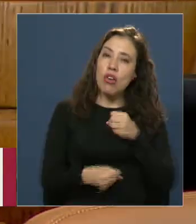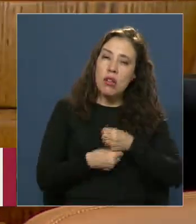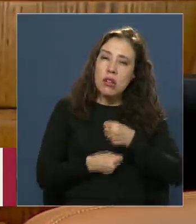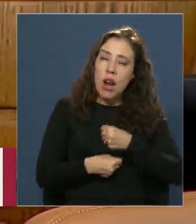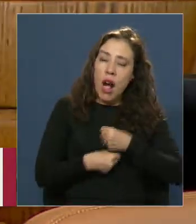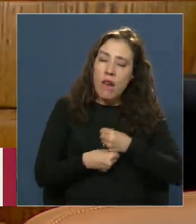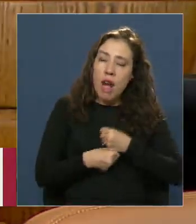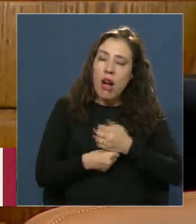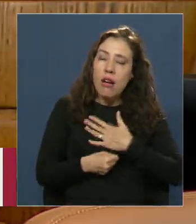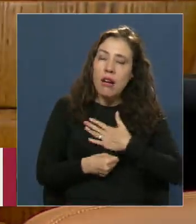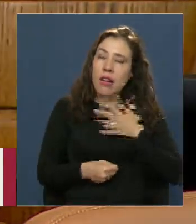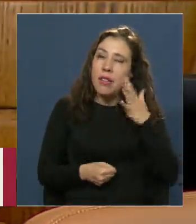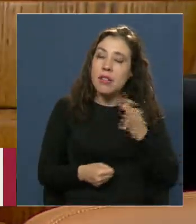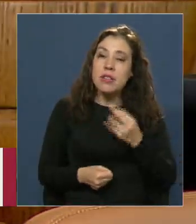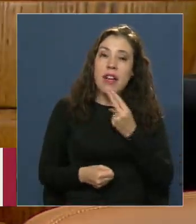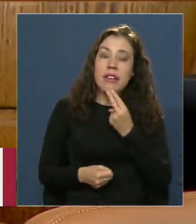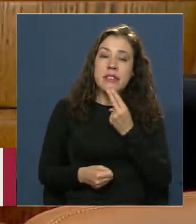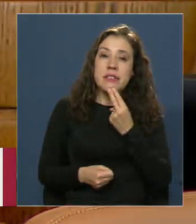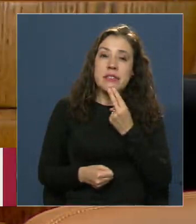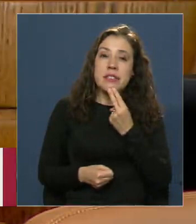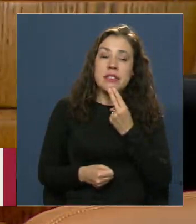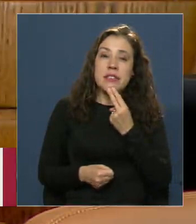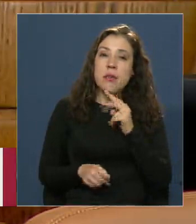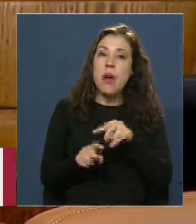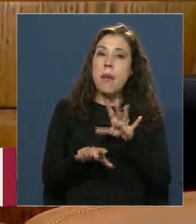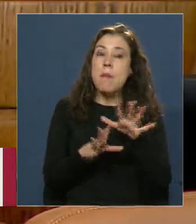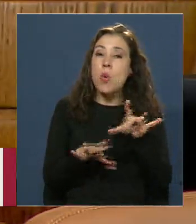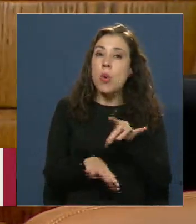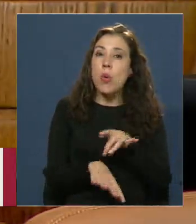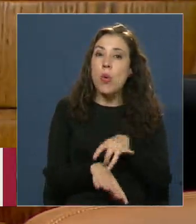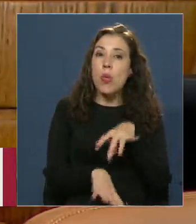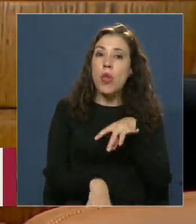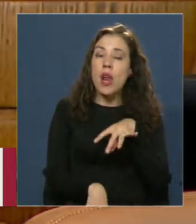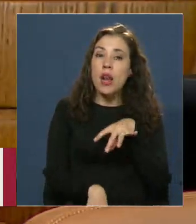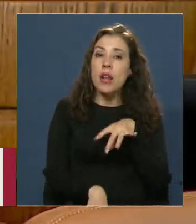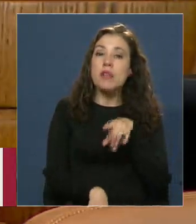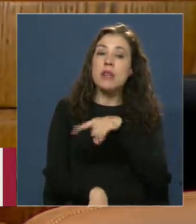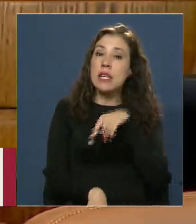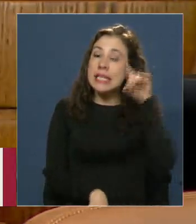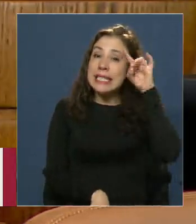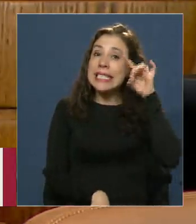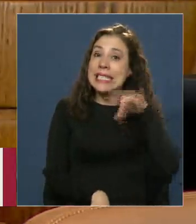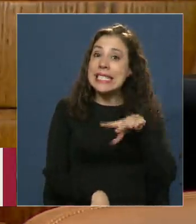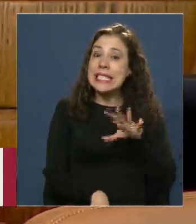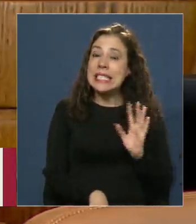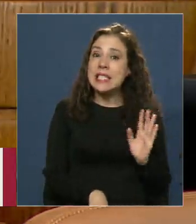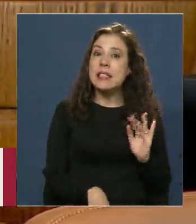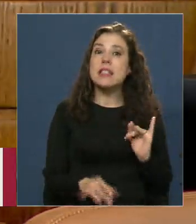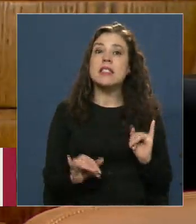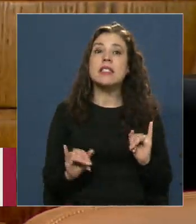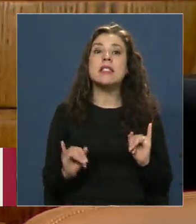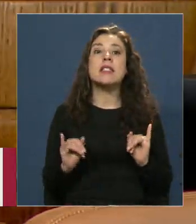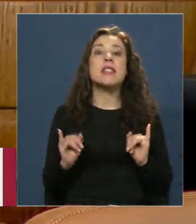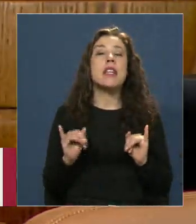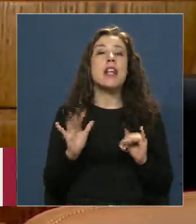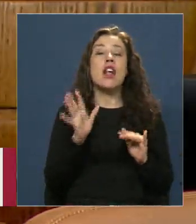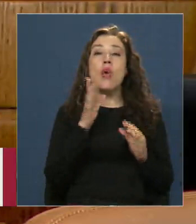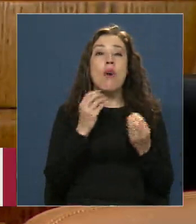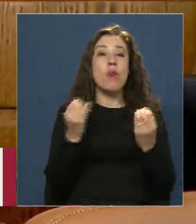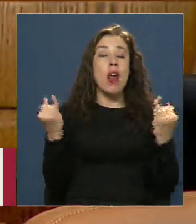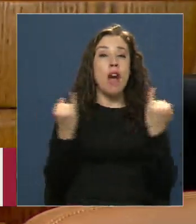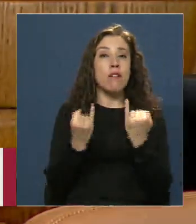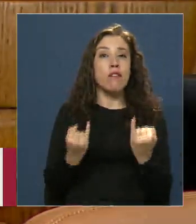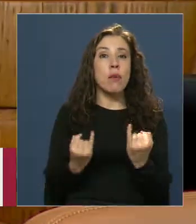y determinación, viven en condiciones de fragilidad y reconocen que sin los adecuados mecanismos